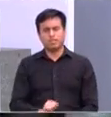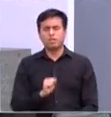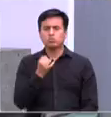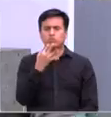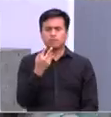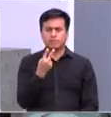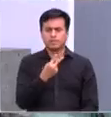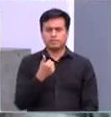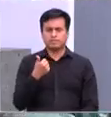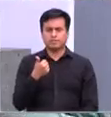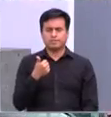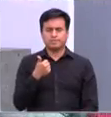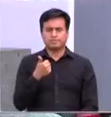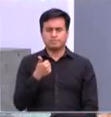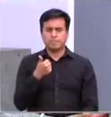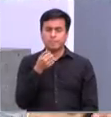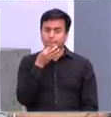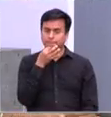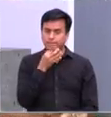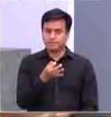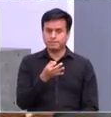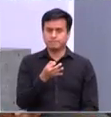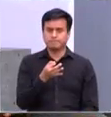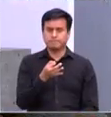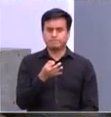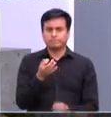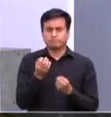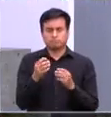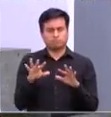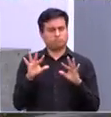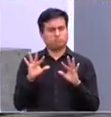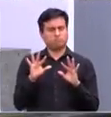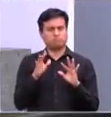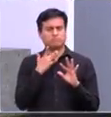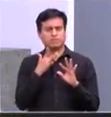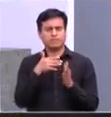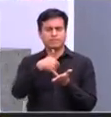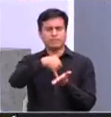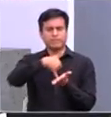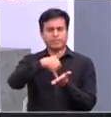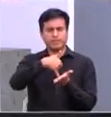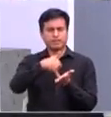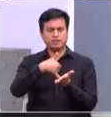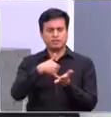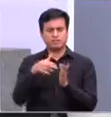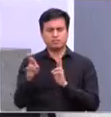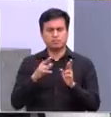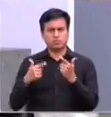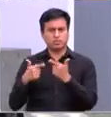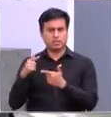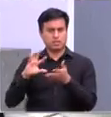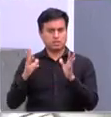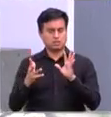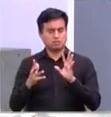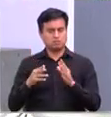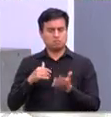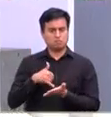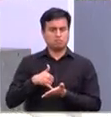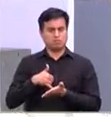número 26 nos dice, llama la atención la debilidad de la reacción política